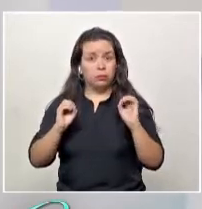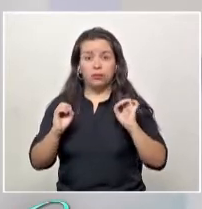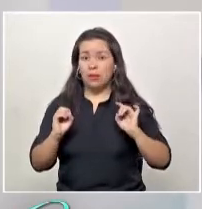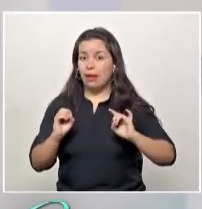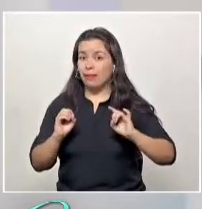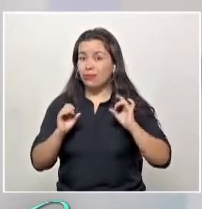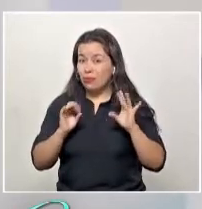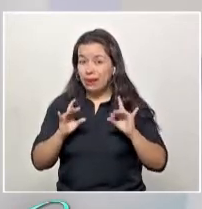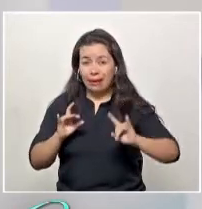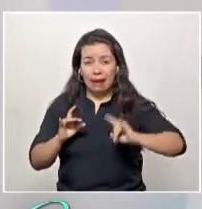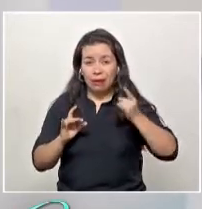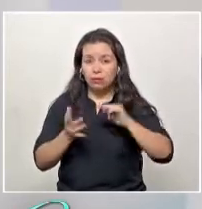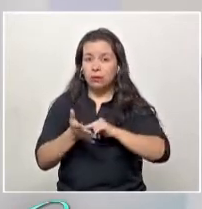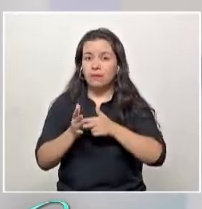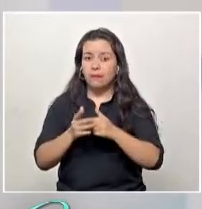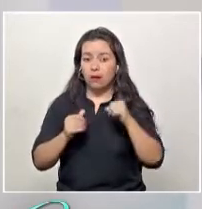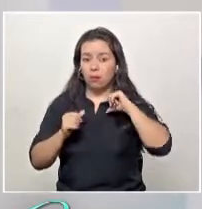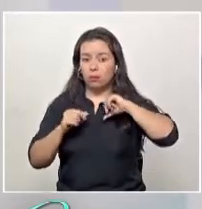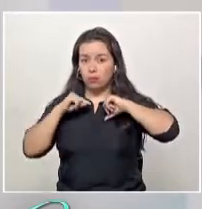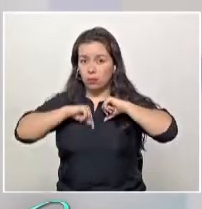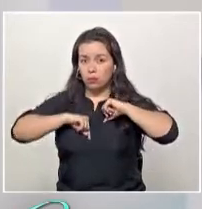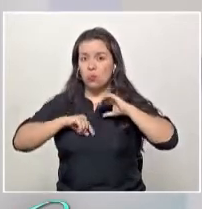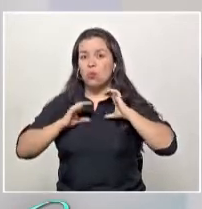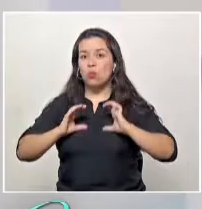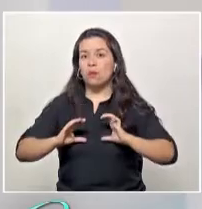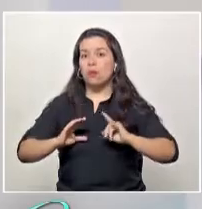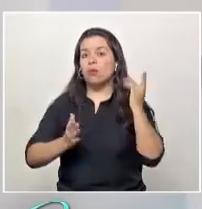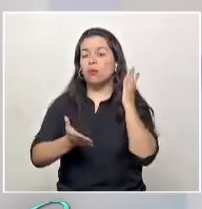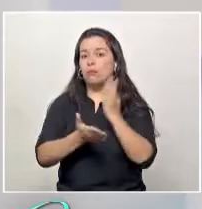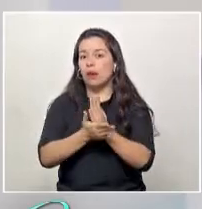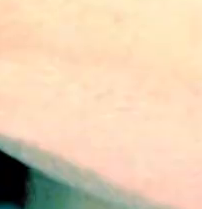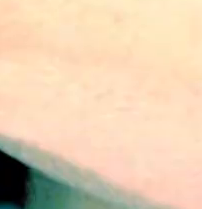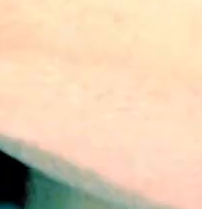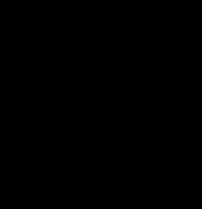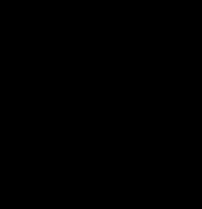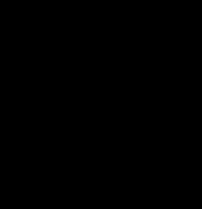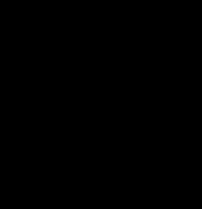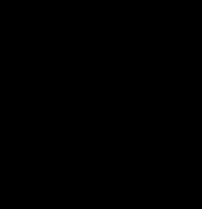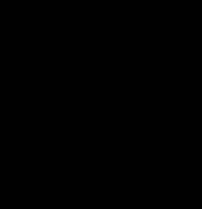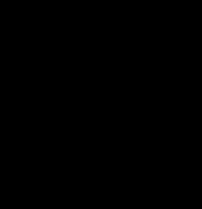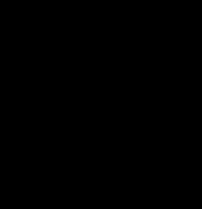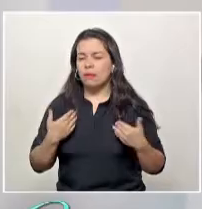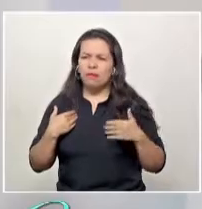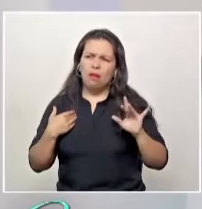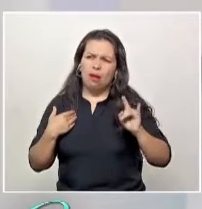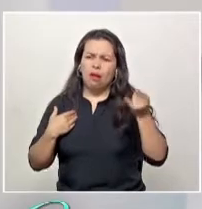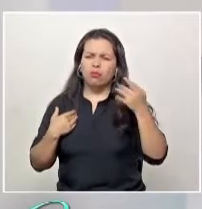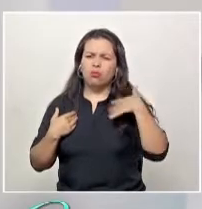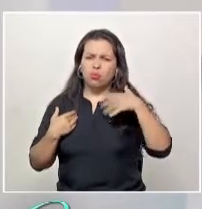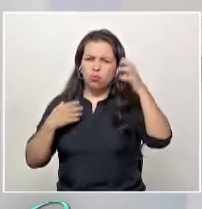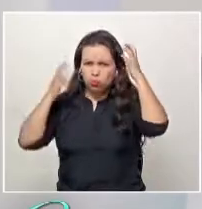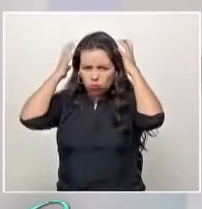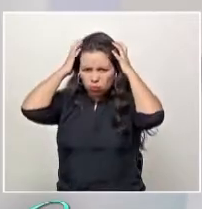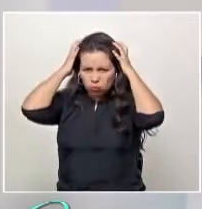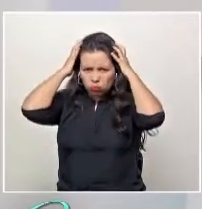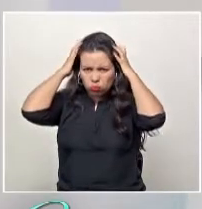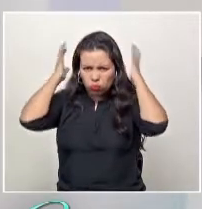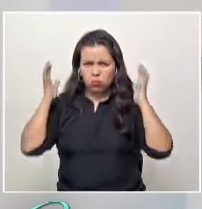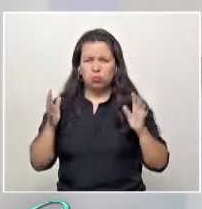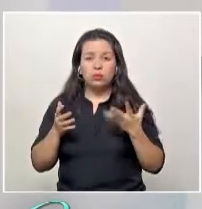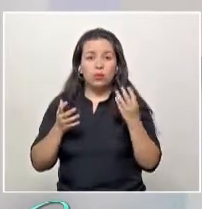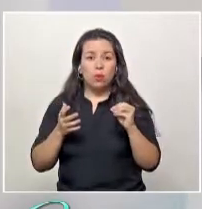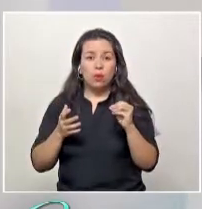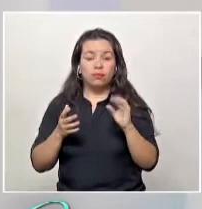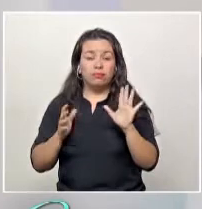por algo. Ah, que es un proceso de la cabeza. Entonces hay que buscar que hay 50